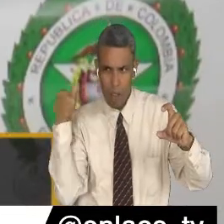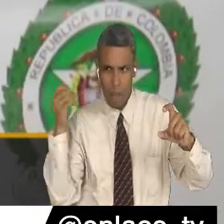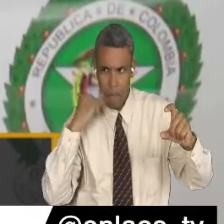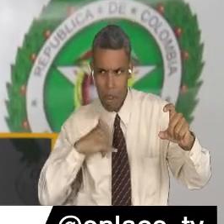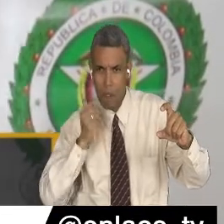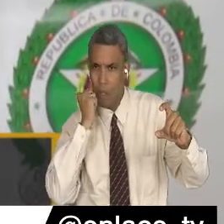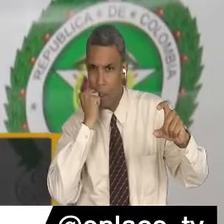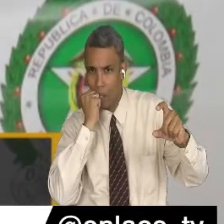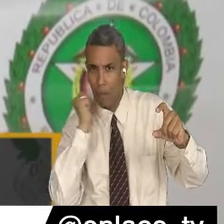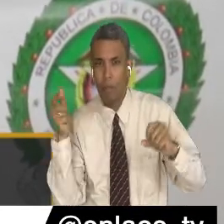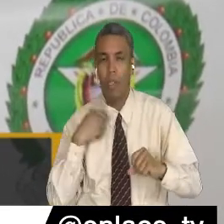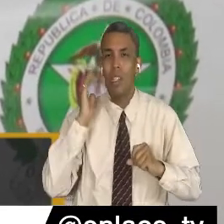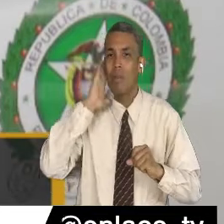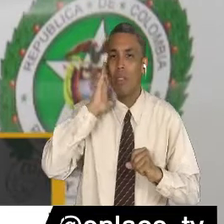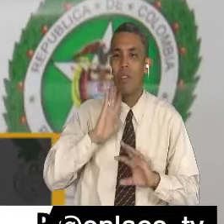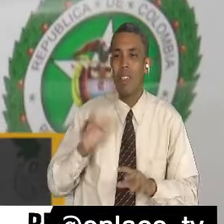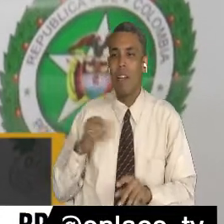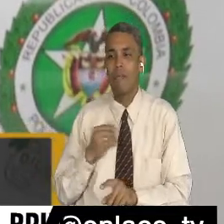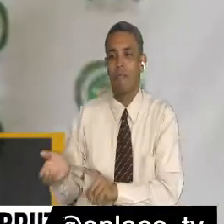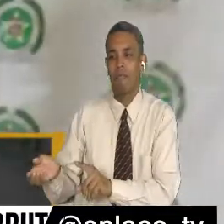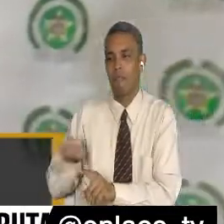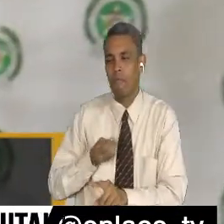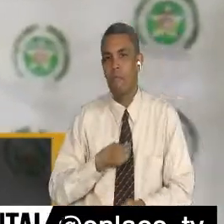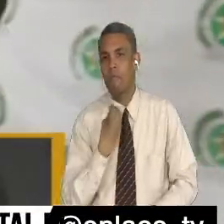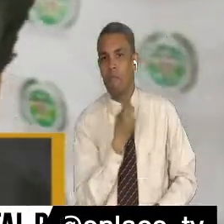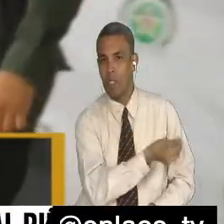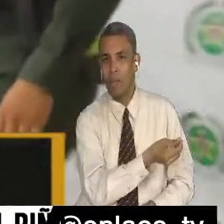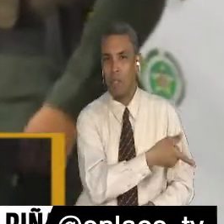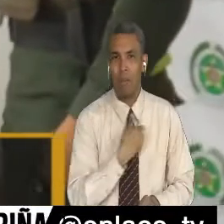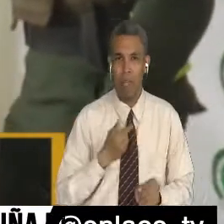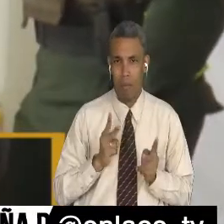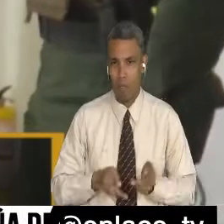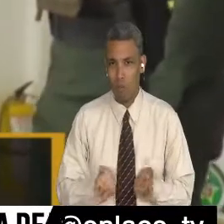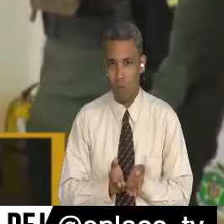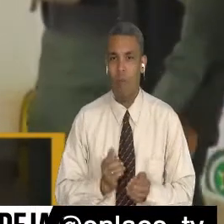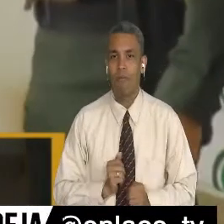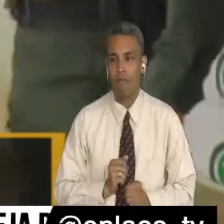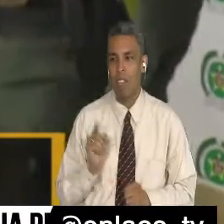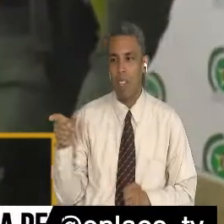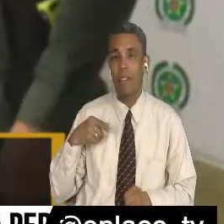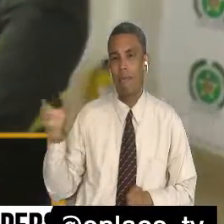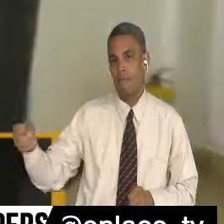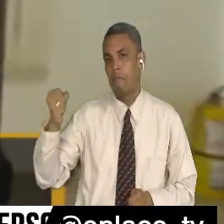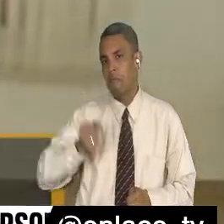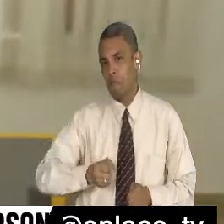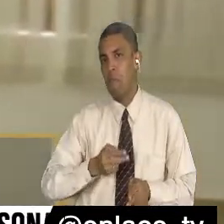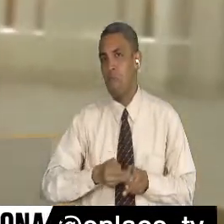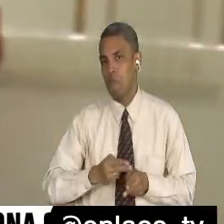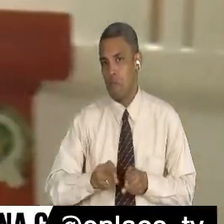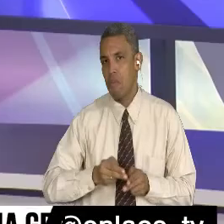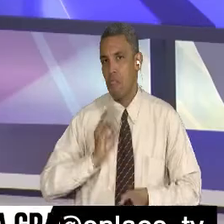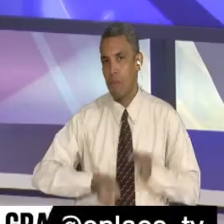El teléfono robado fue recuperado y devuelto a su propietaria, mientras que el detenido será judicializado en las próximas